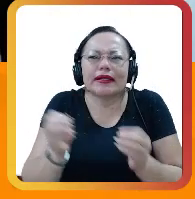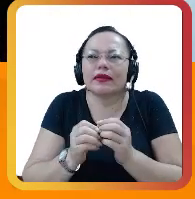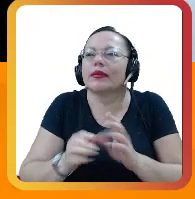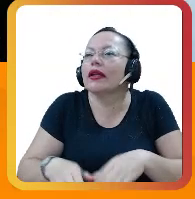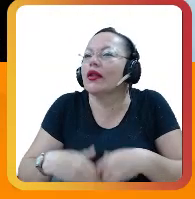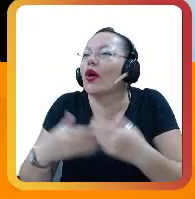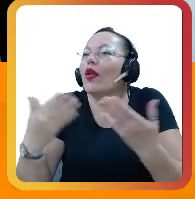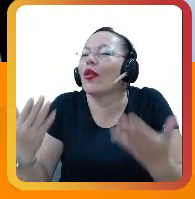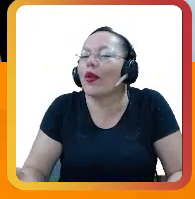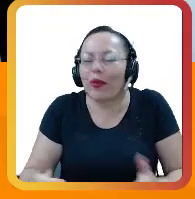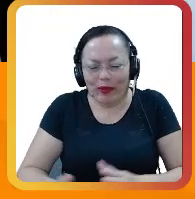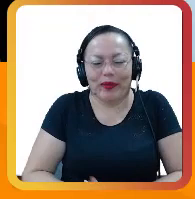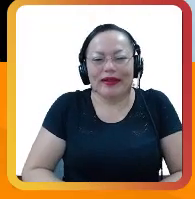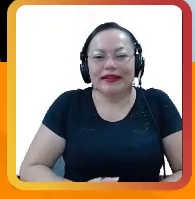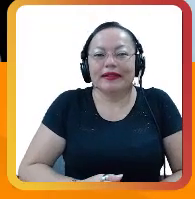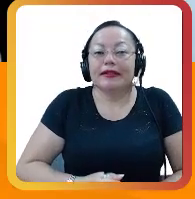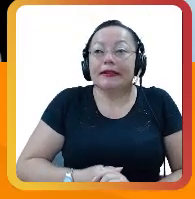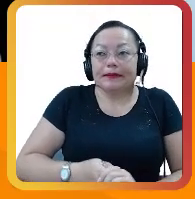anemia.